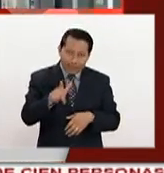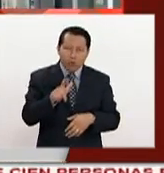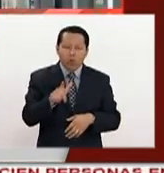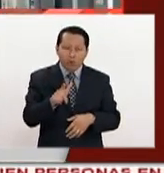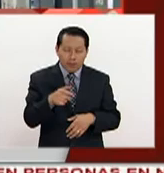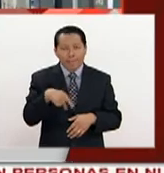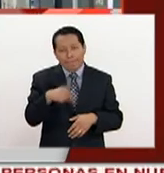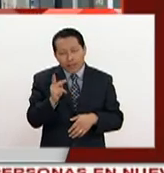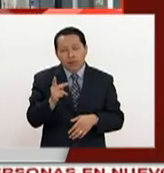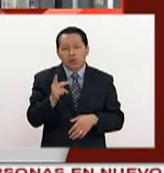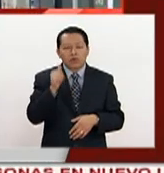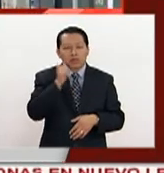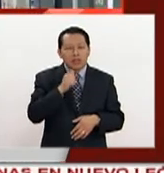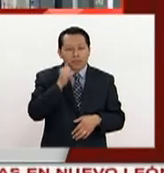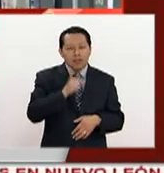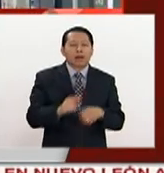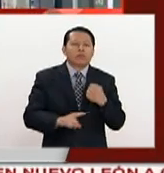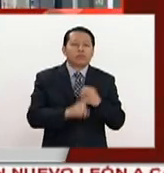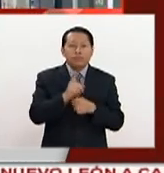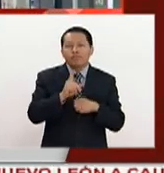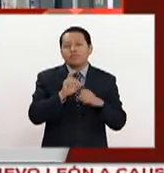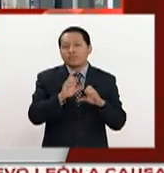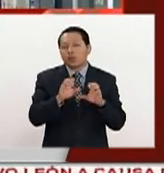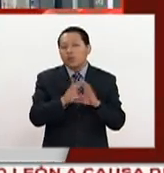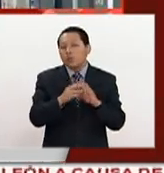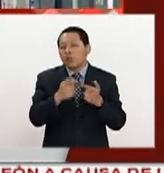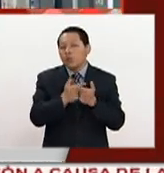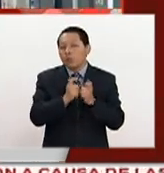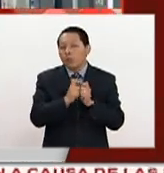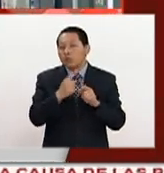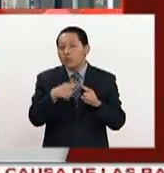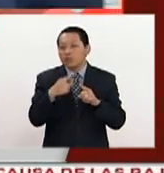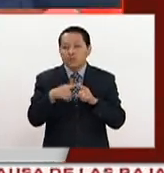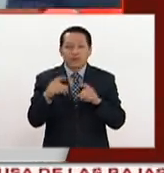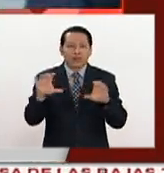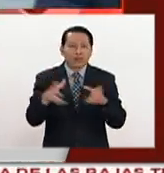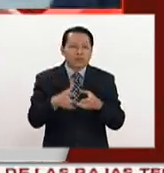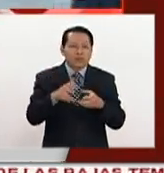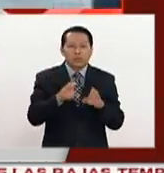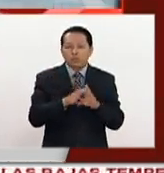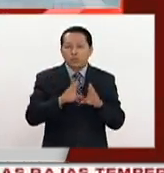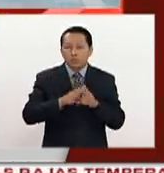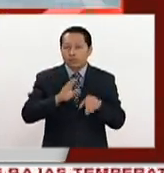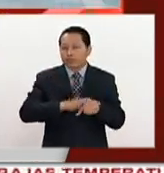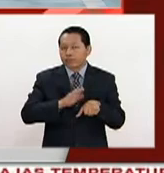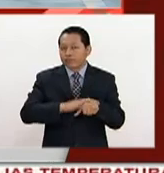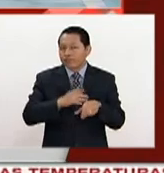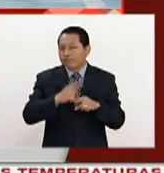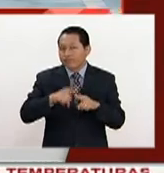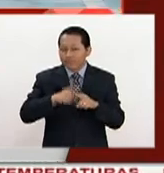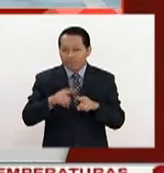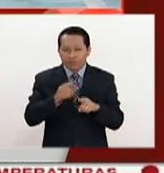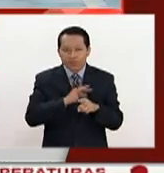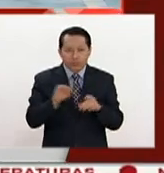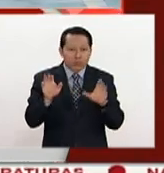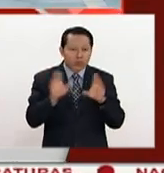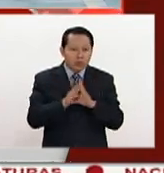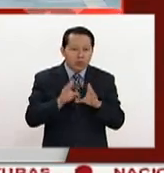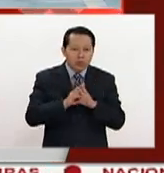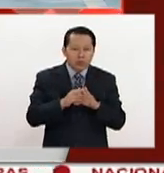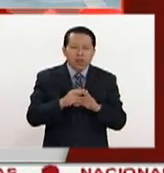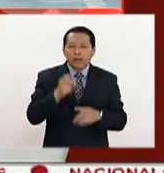pero está siempre el riesgo de los grupos conservadores, de los sectores más retardatarios, que podrían